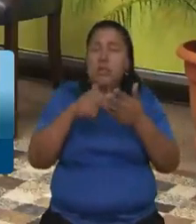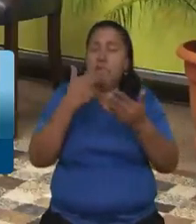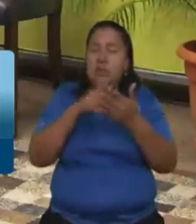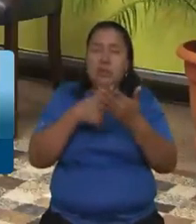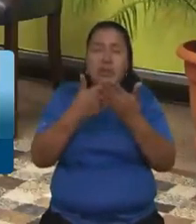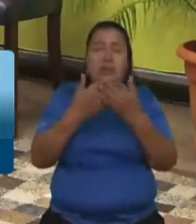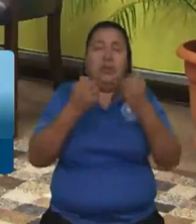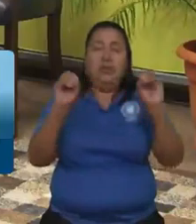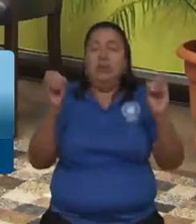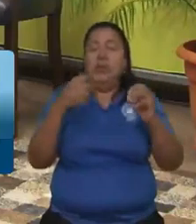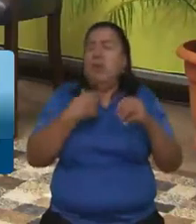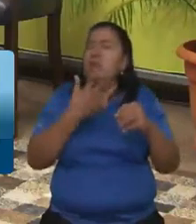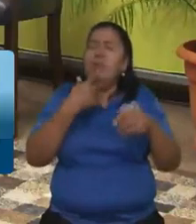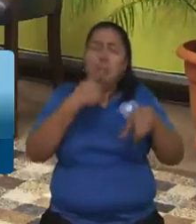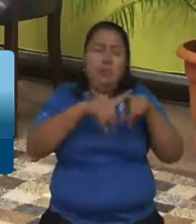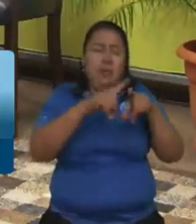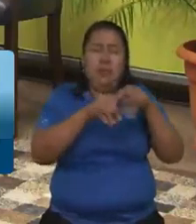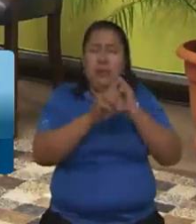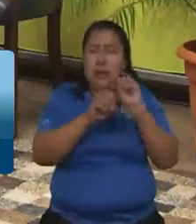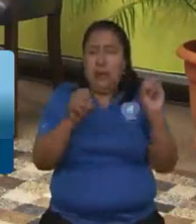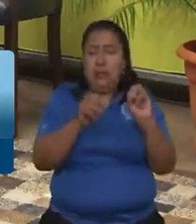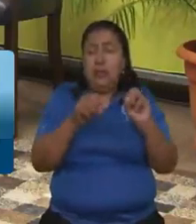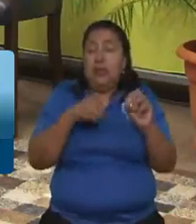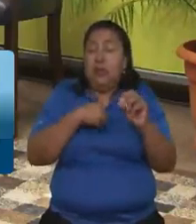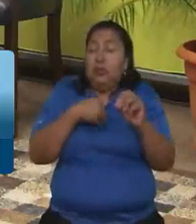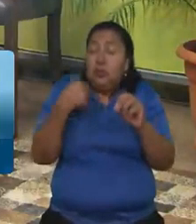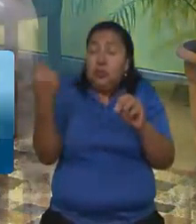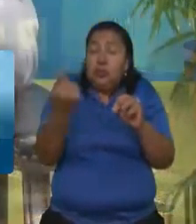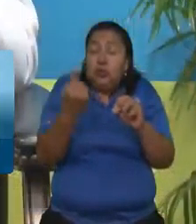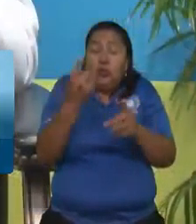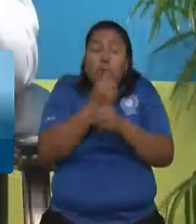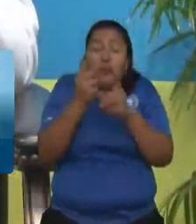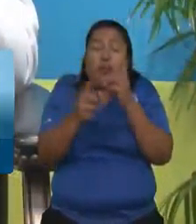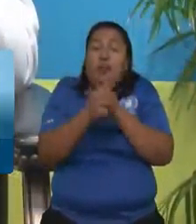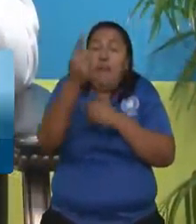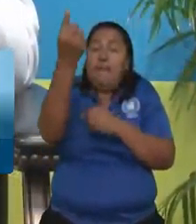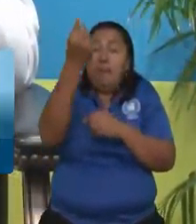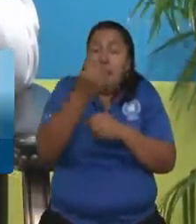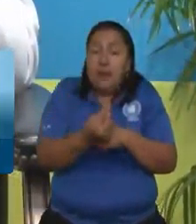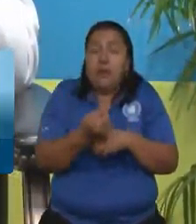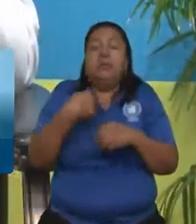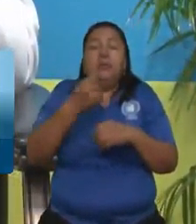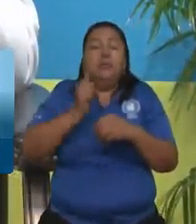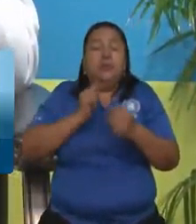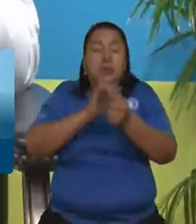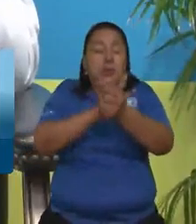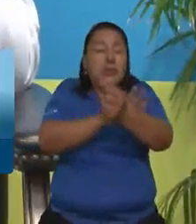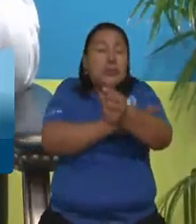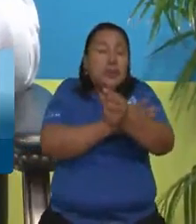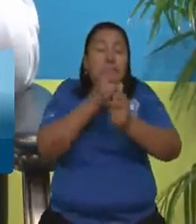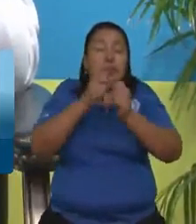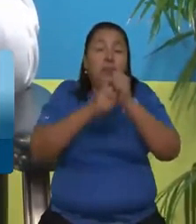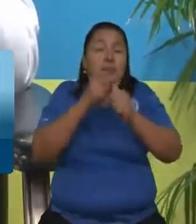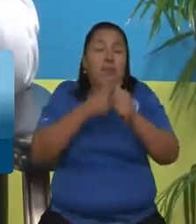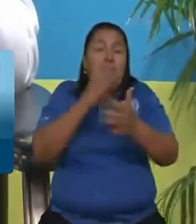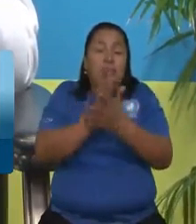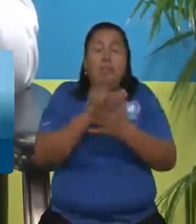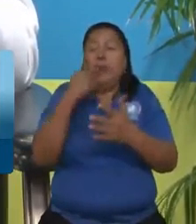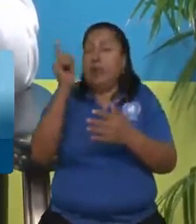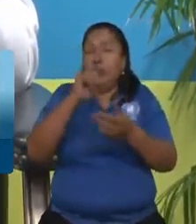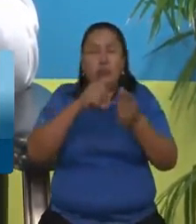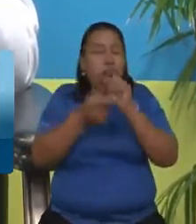le presta atención a esas personas, la lleva hasta acudir. Y el hospital es totalmente gratuito gracias al gobierno, ¿verdad?